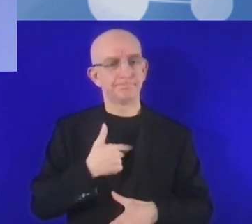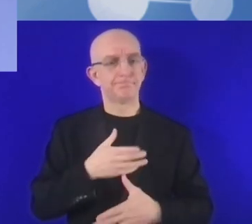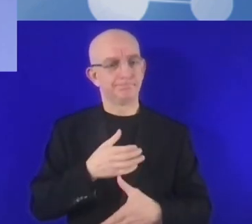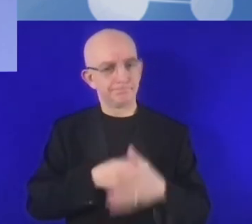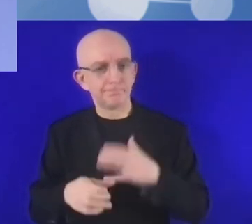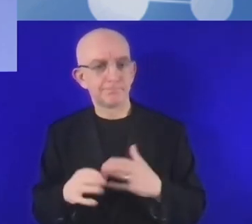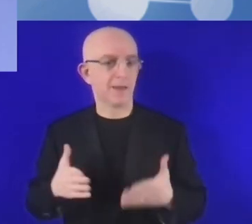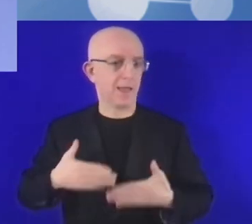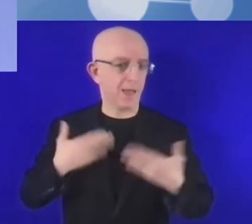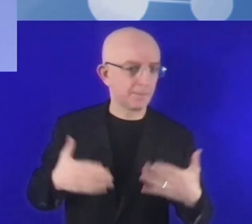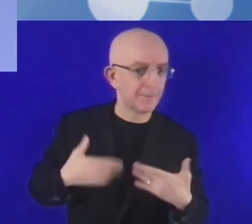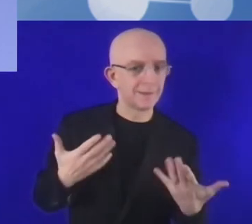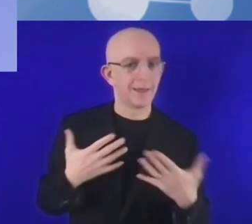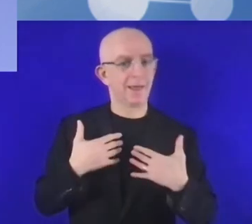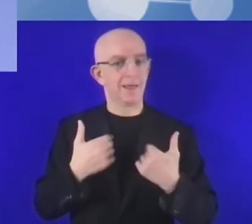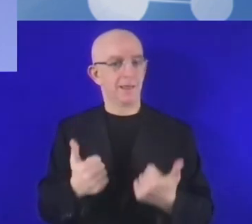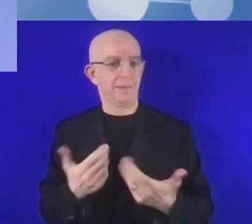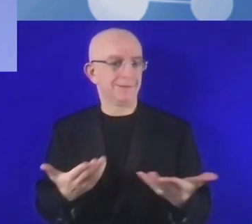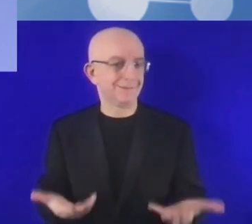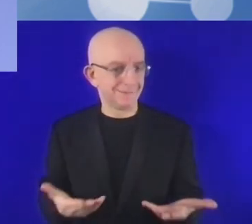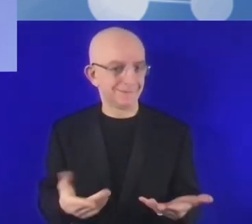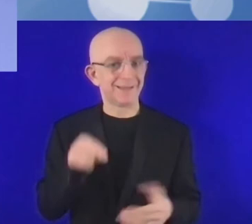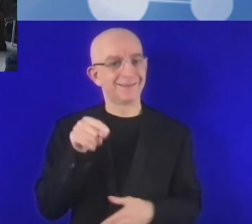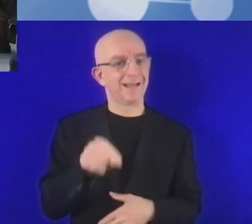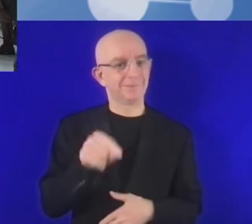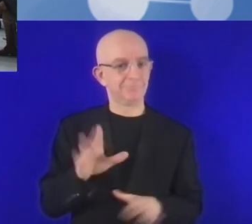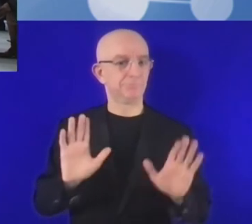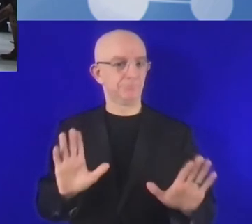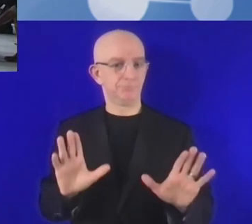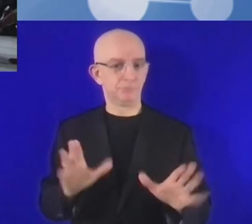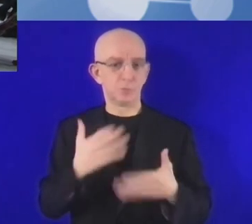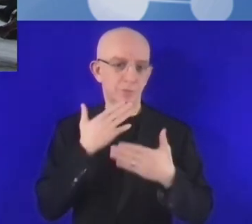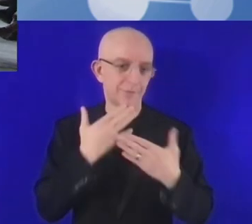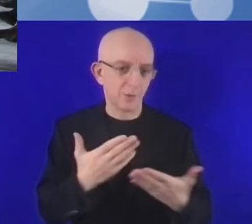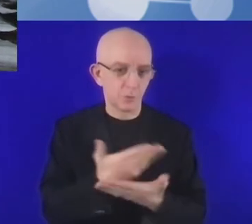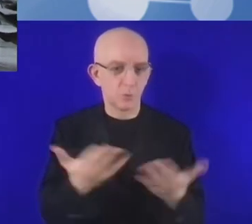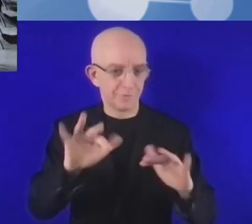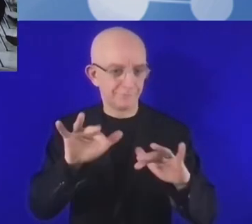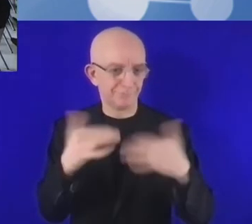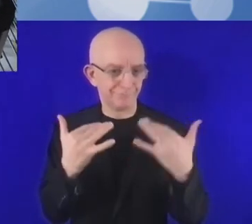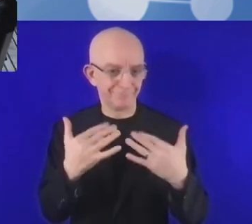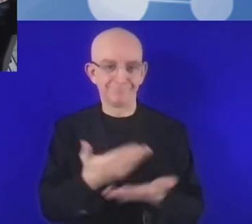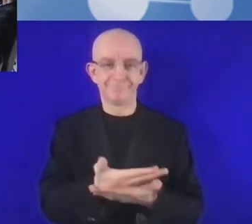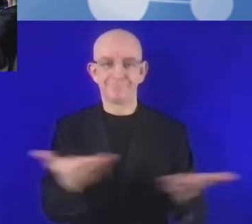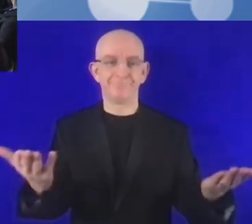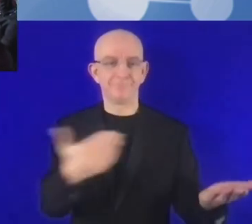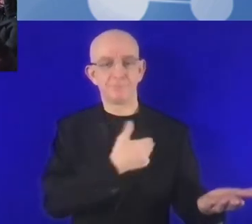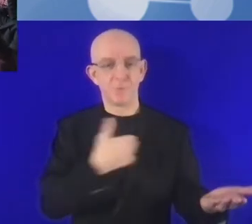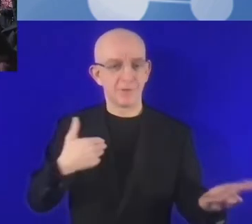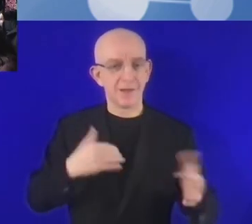que buscamos. Muchas gracias por su atención.